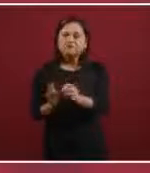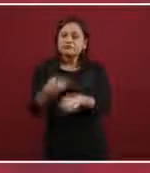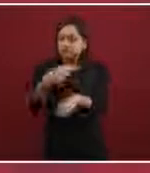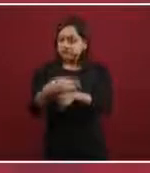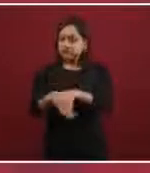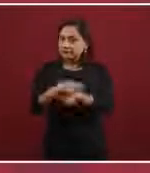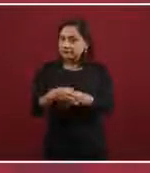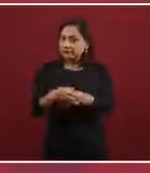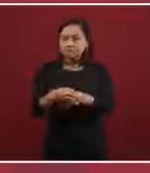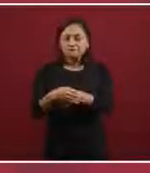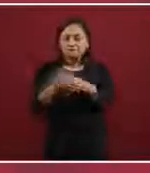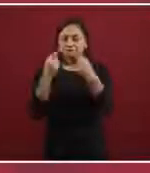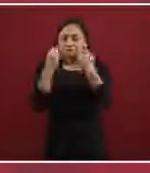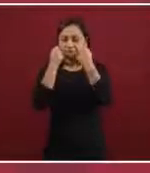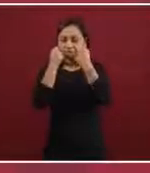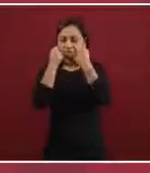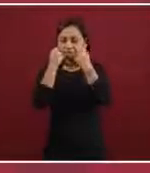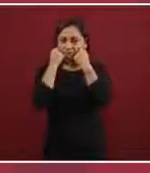sé